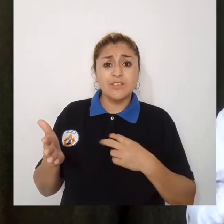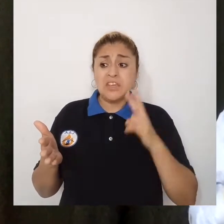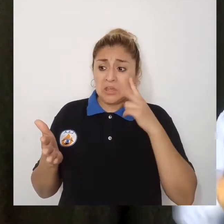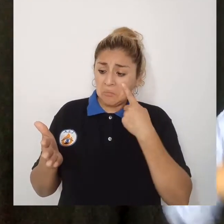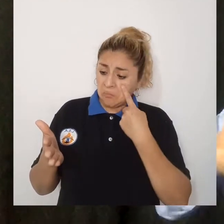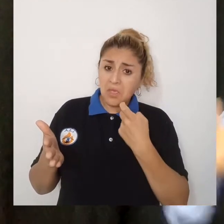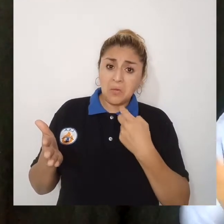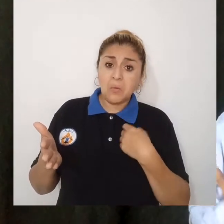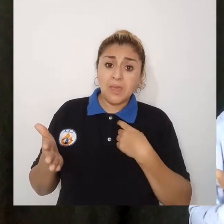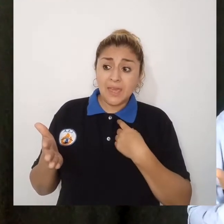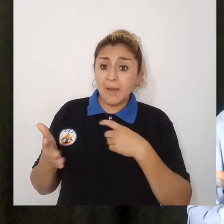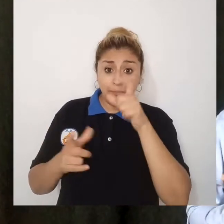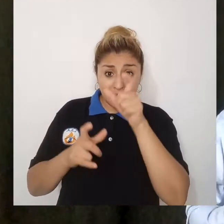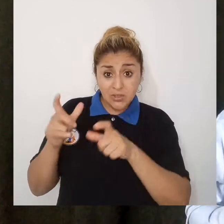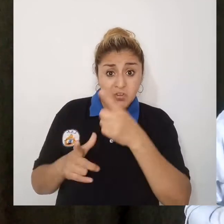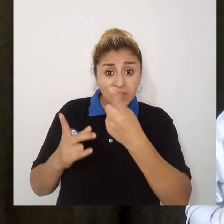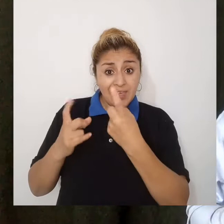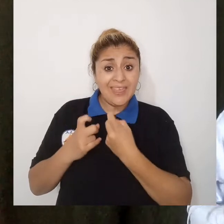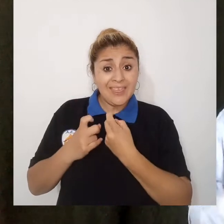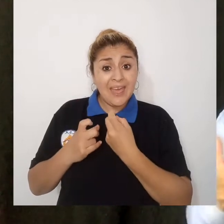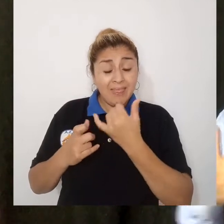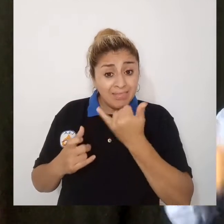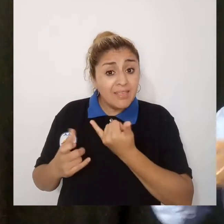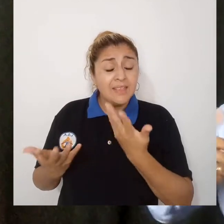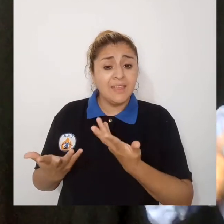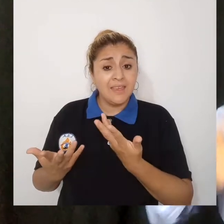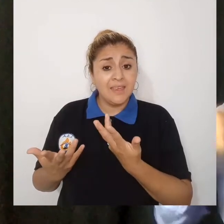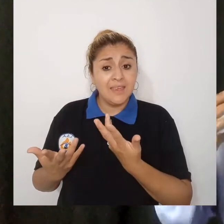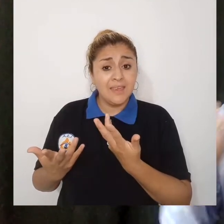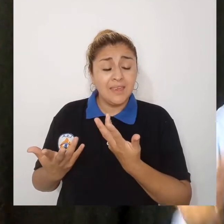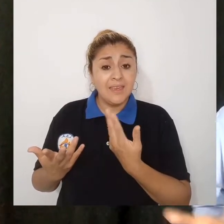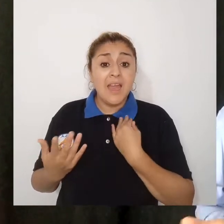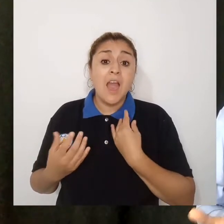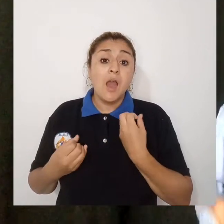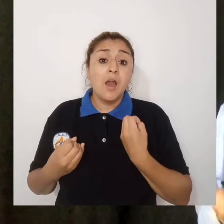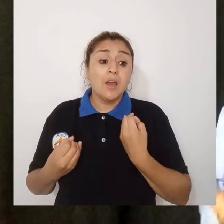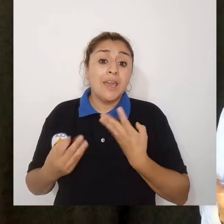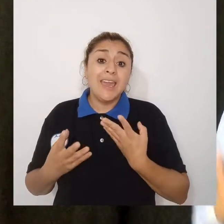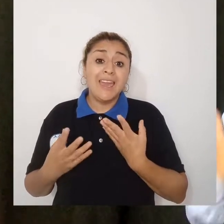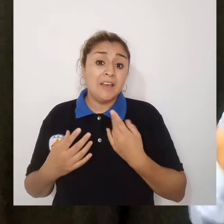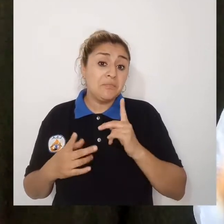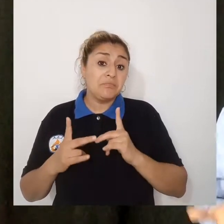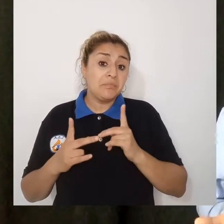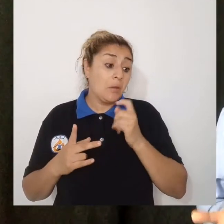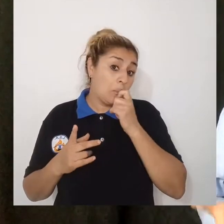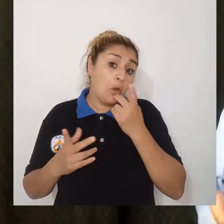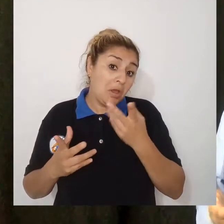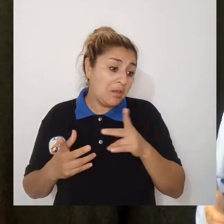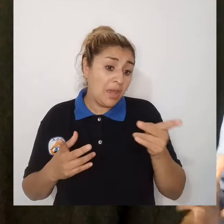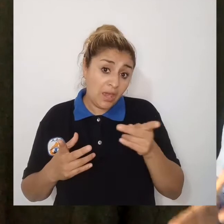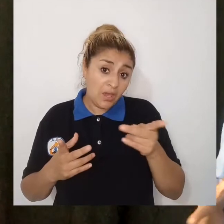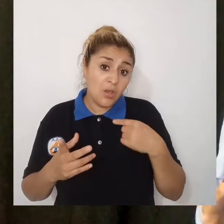era la necesidad que había que por lo pronto hay que vender posesiones a aquellos que sí las tenían